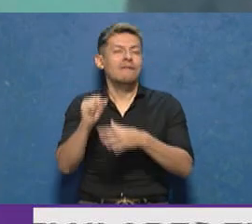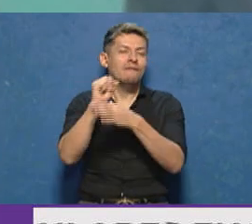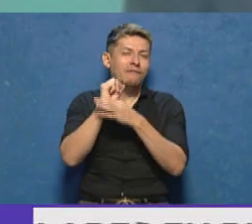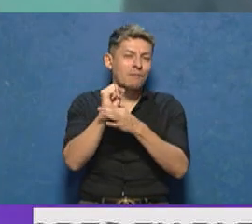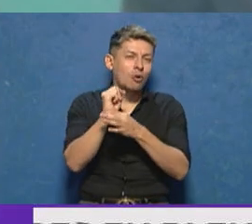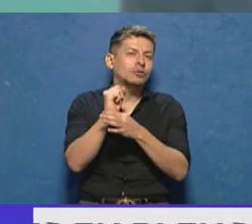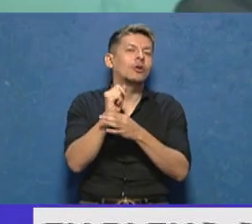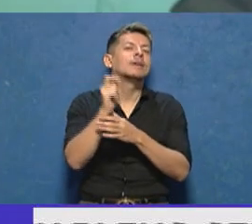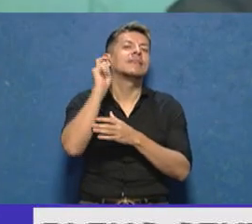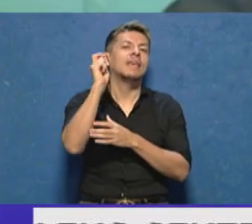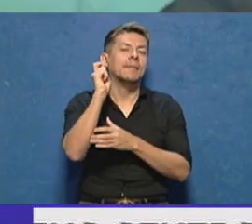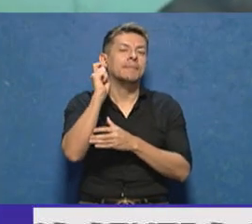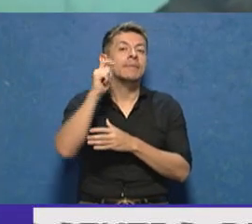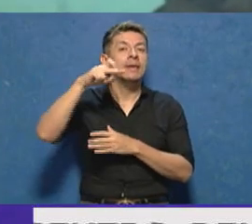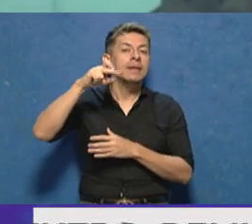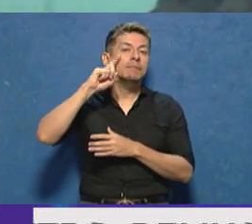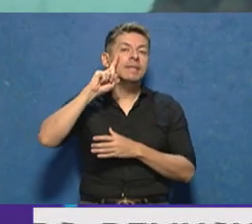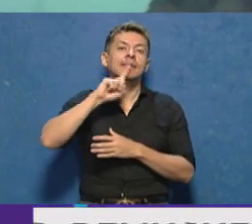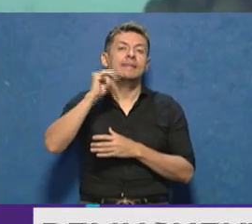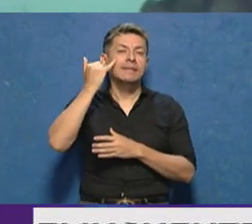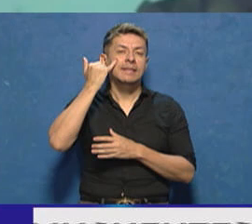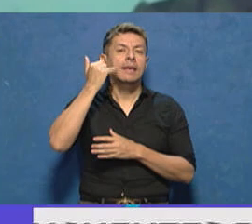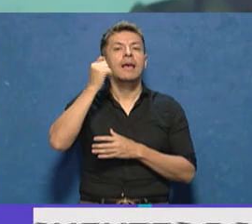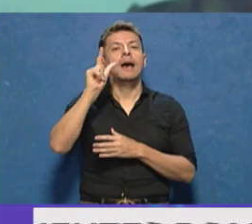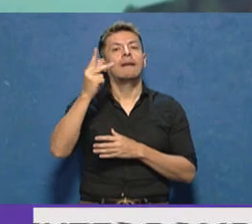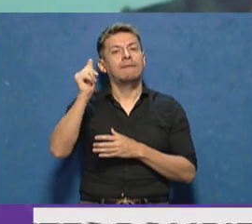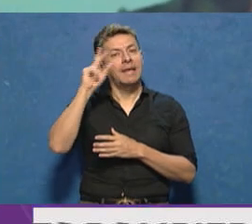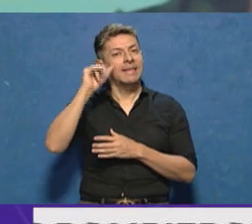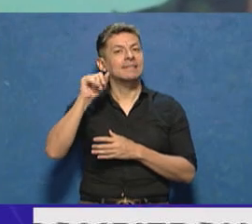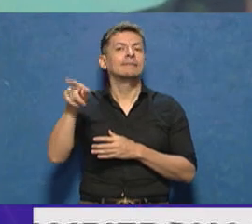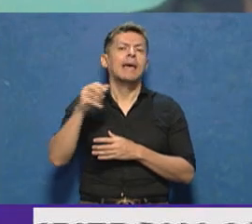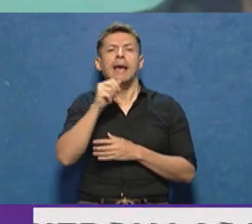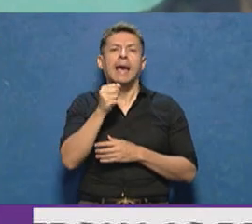mismo pabellón Piti Álvarez, el cantante,